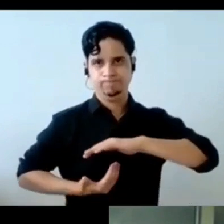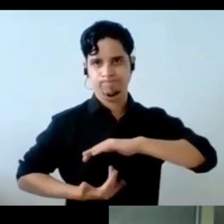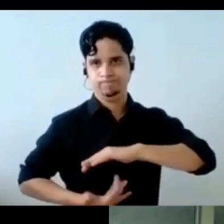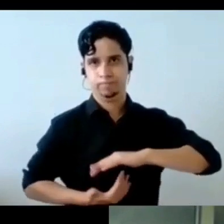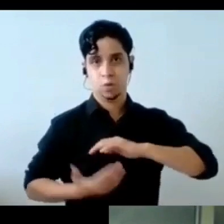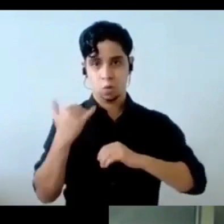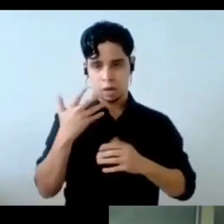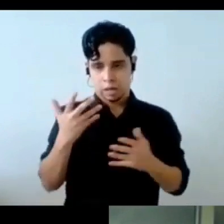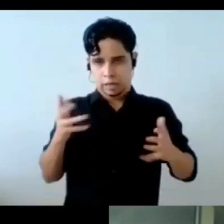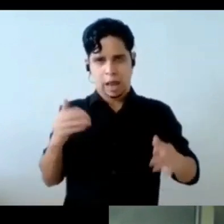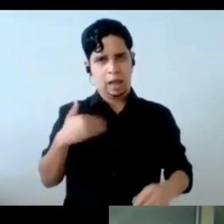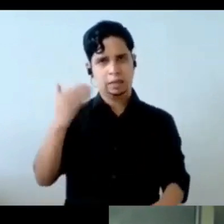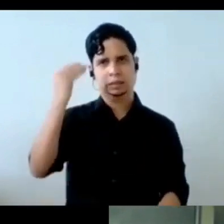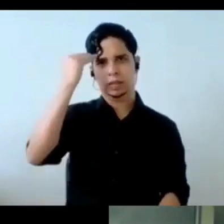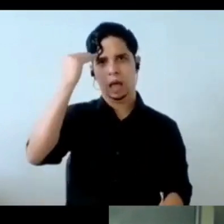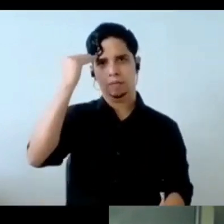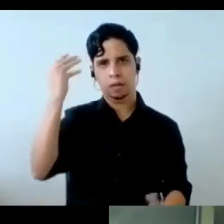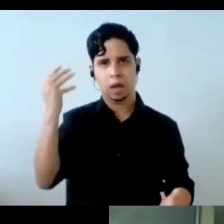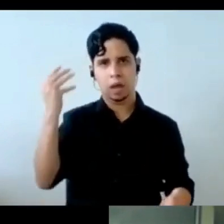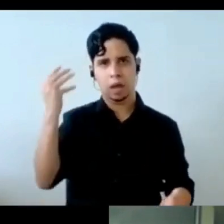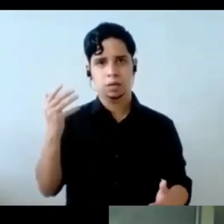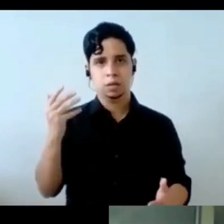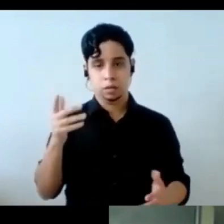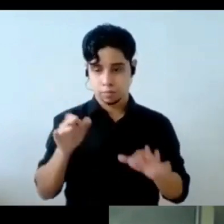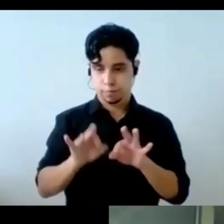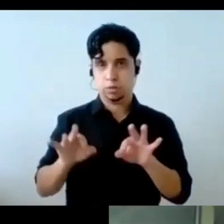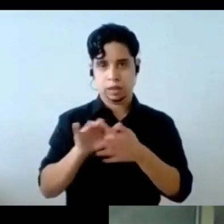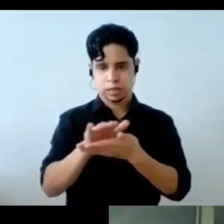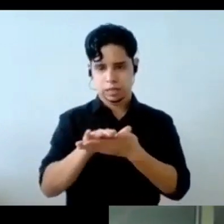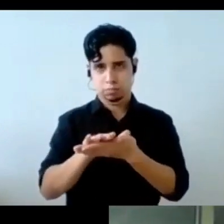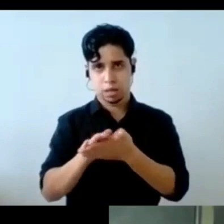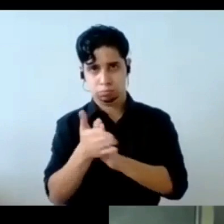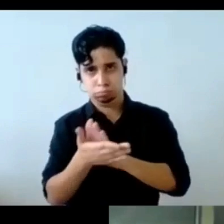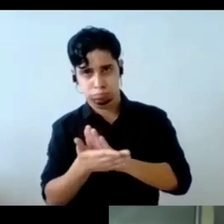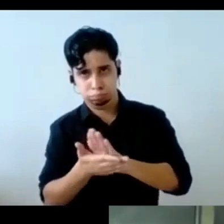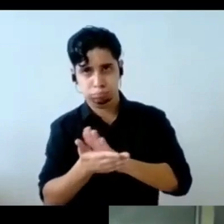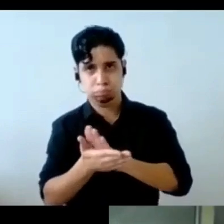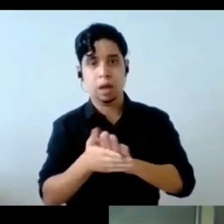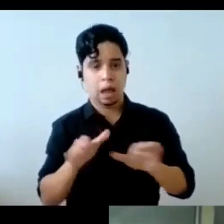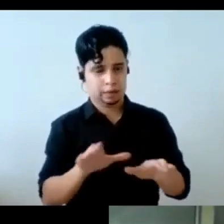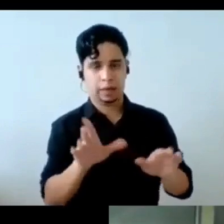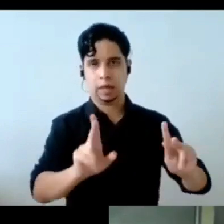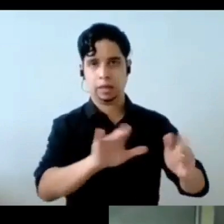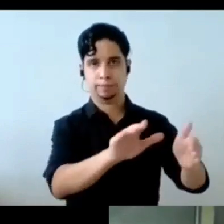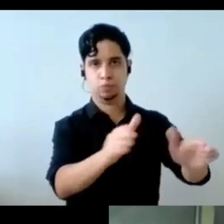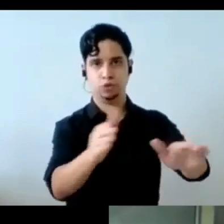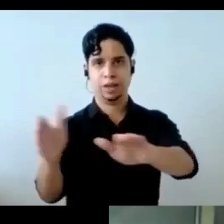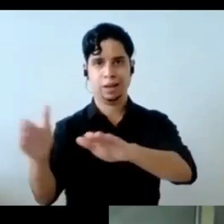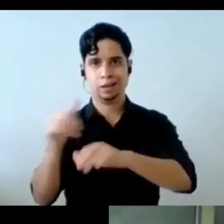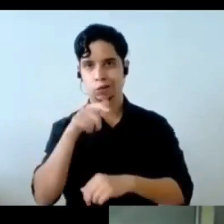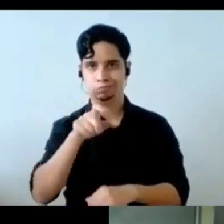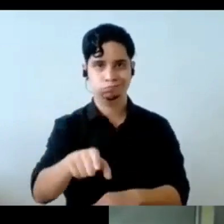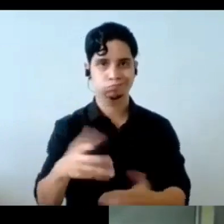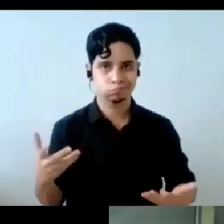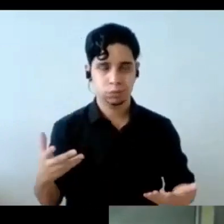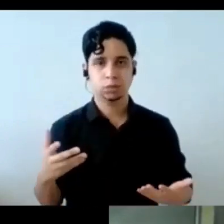había identificado que es que la falta de hacinamiento, ¿no?, estaba provocando este tipo de muerte innecesaria,